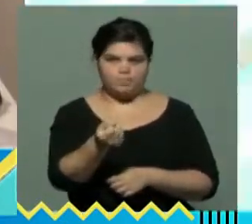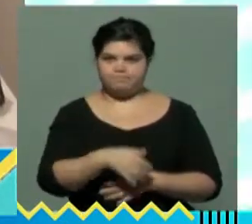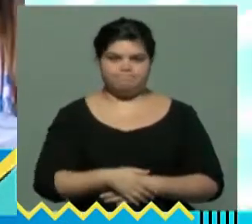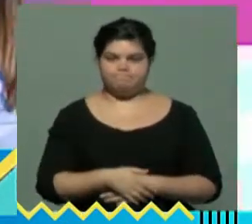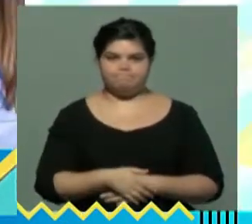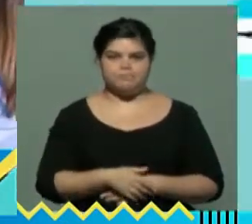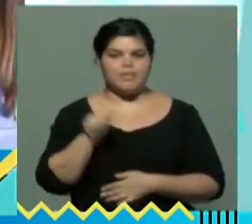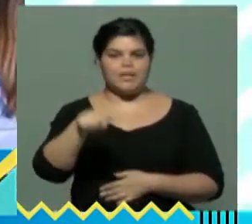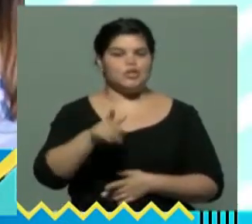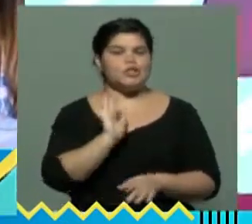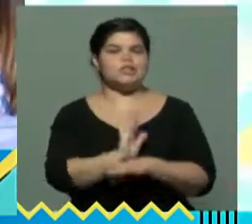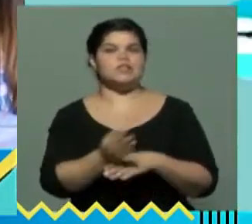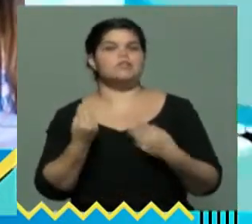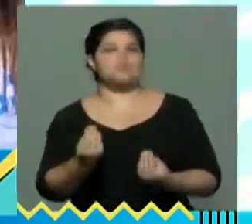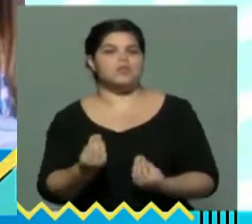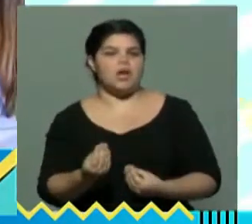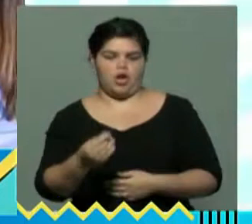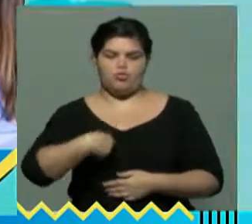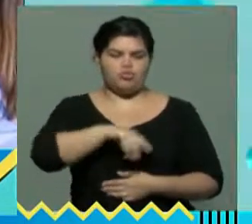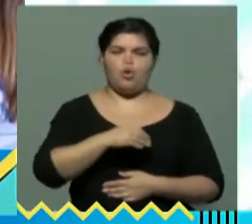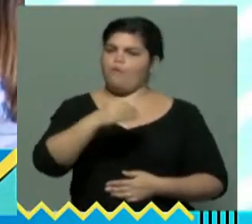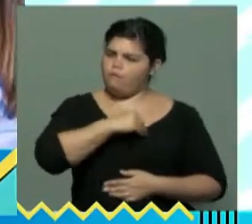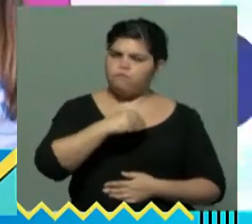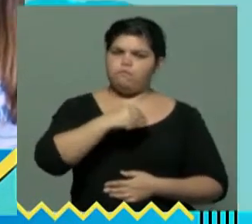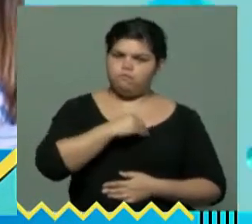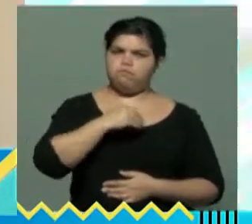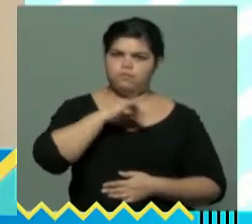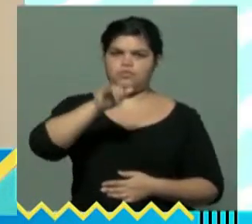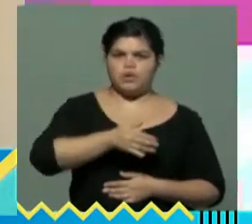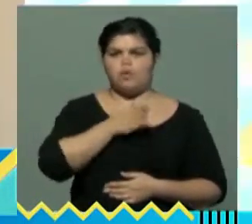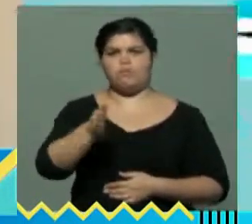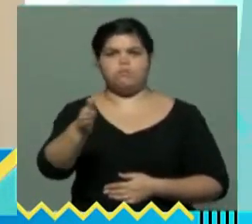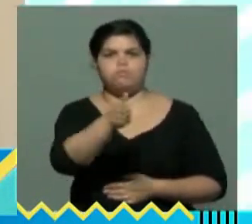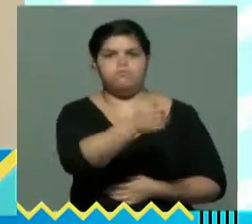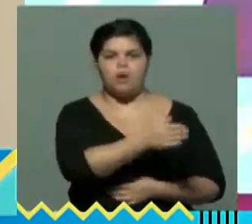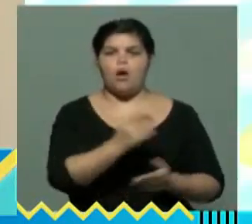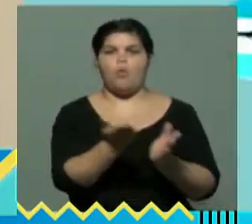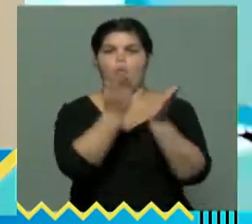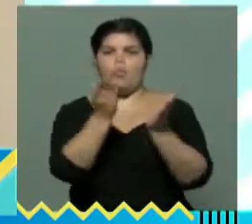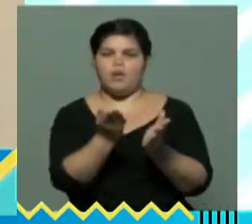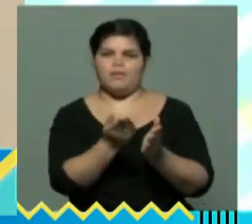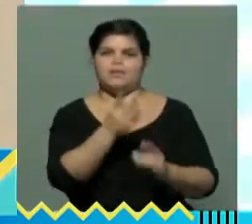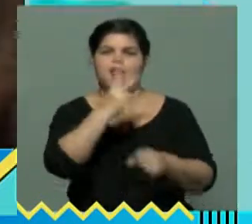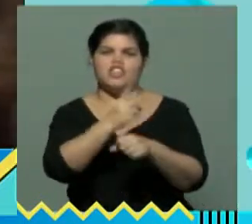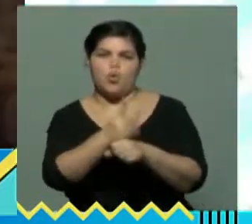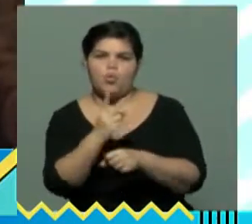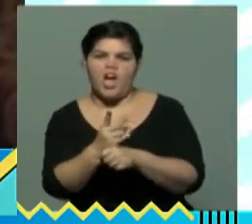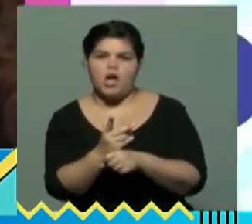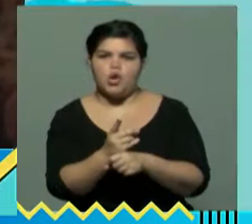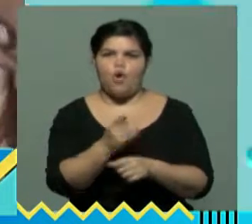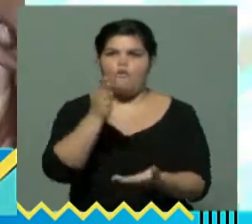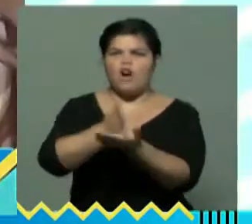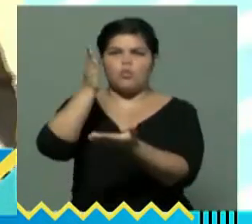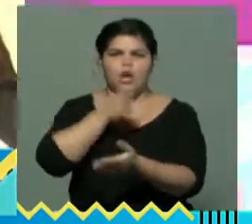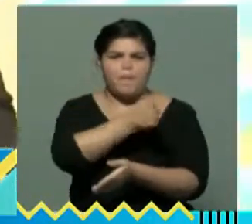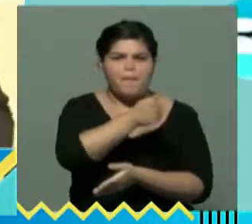tengo información que quiero compartir hoy con ustedes porque los jóvenes, como bien dijimos al principio, deben enfrentar una